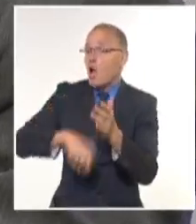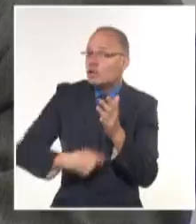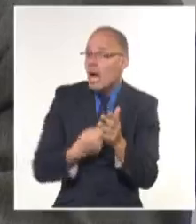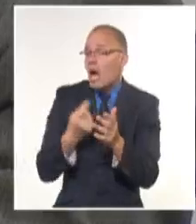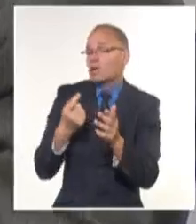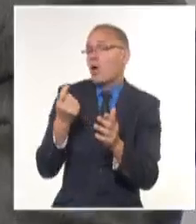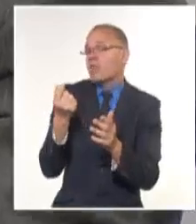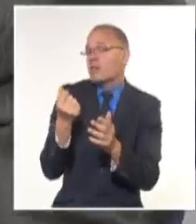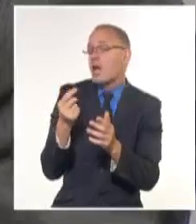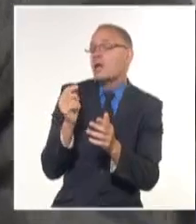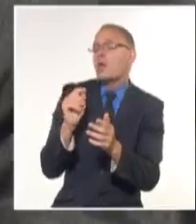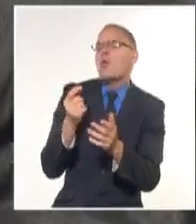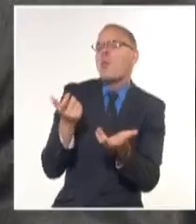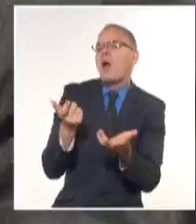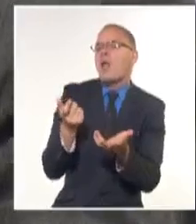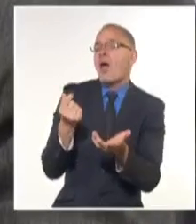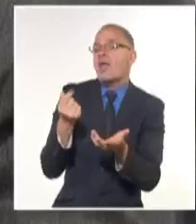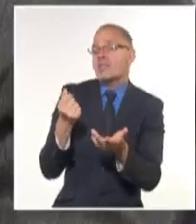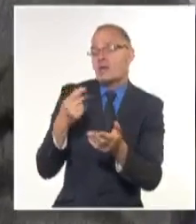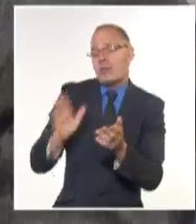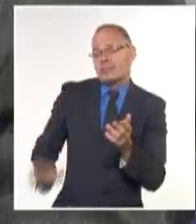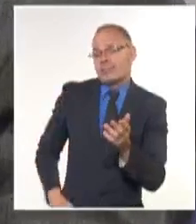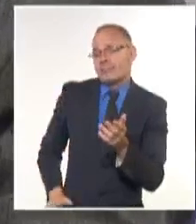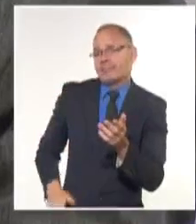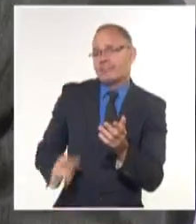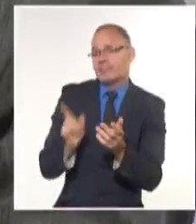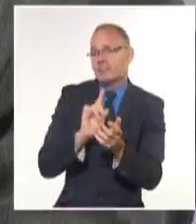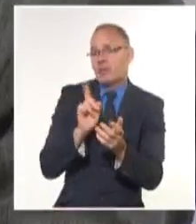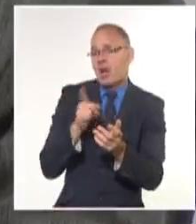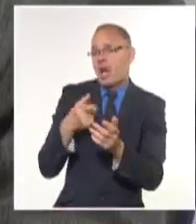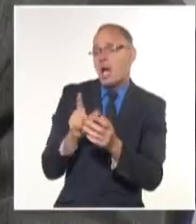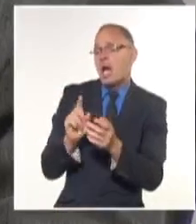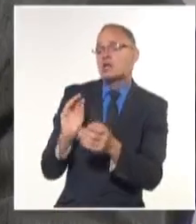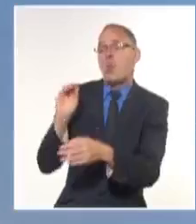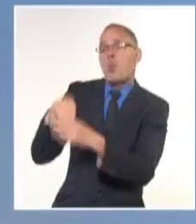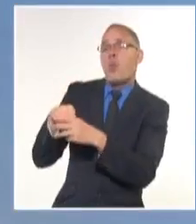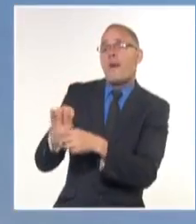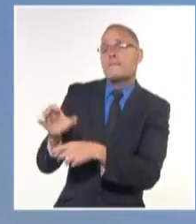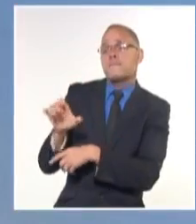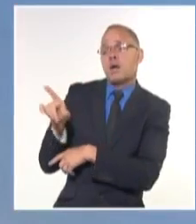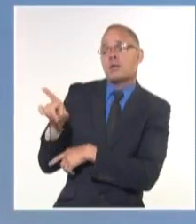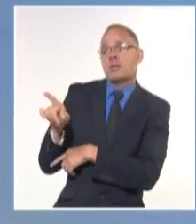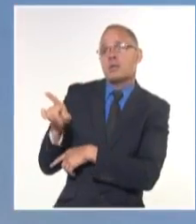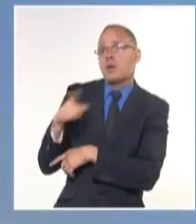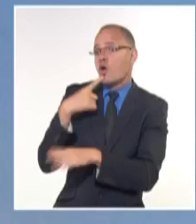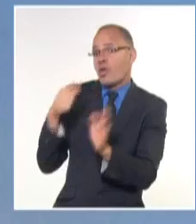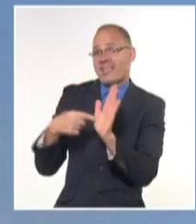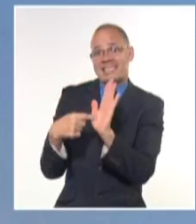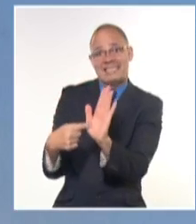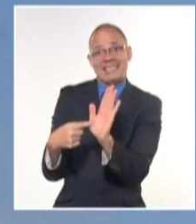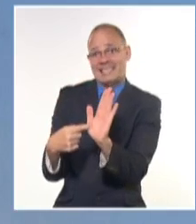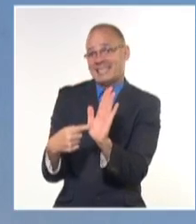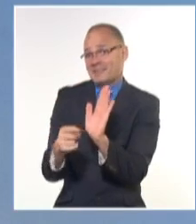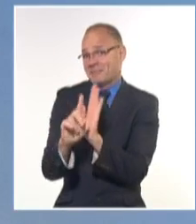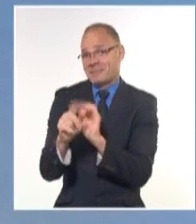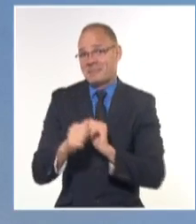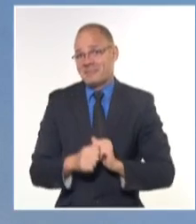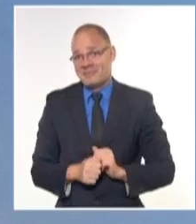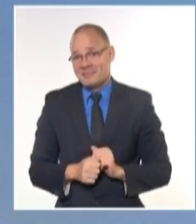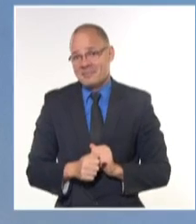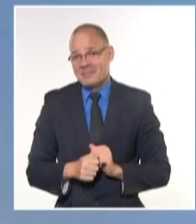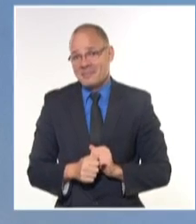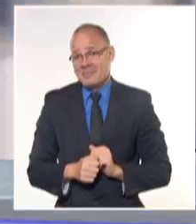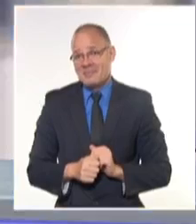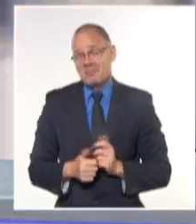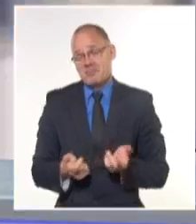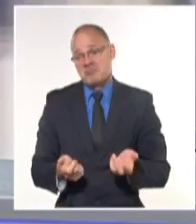efectivo fuera a las manos de la forma de gestión no estatal y se vulneraran realmente y cumplieran obligaciones tributarias. Y exigiendo mucho, al final lo que vamos